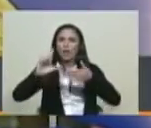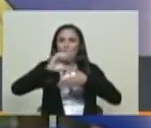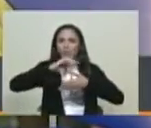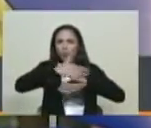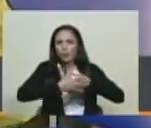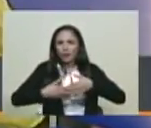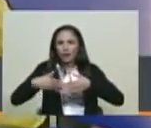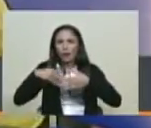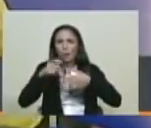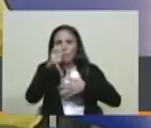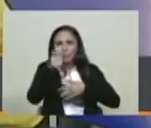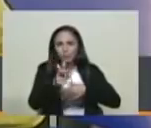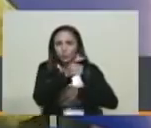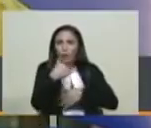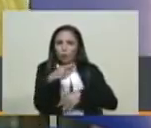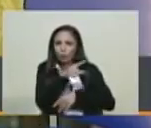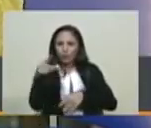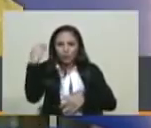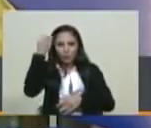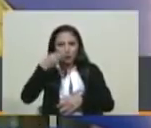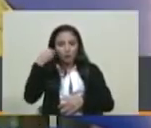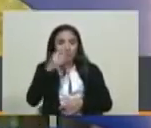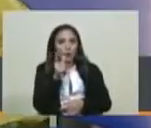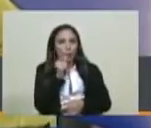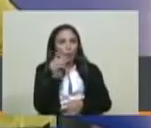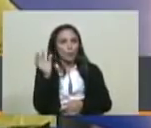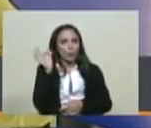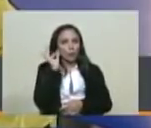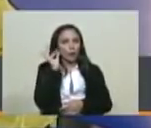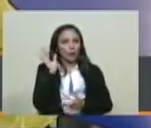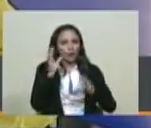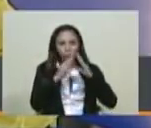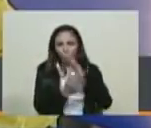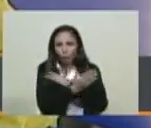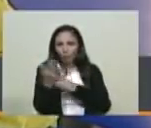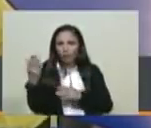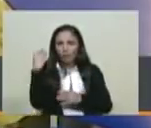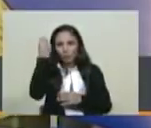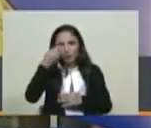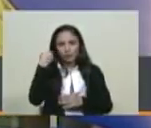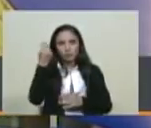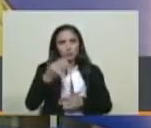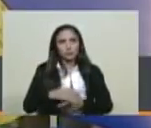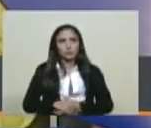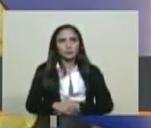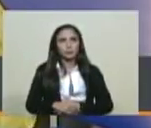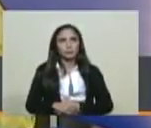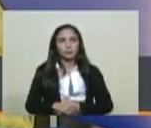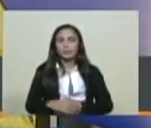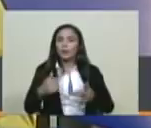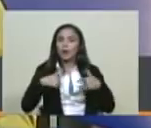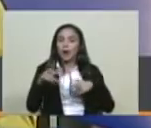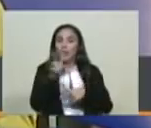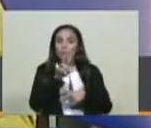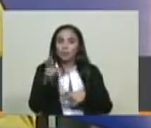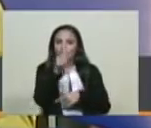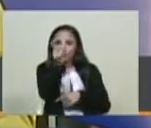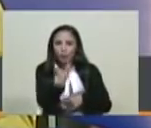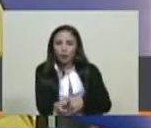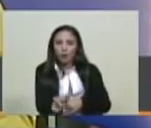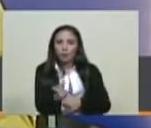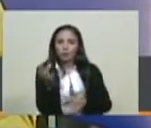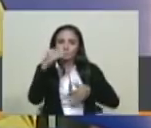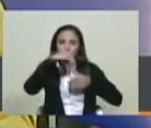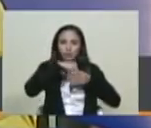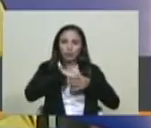a los caribeños, a los hombres y mujeres honestas de estos tiempos, y sobre todo a los venezolanos y venezolanas, nos debe llevar